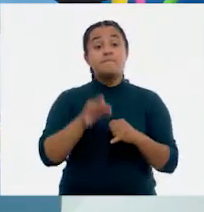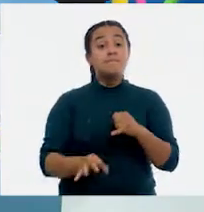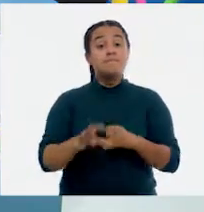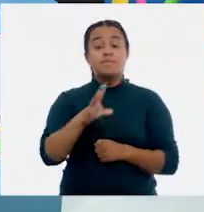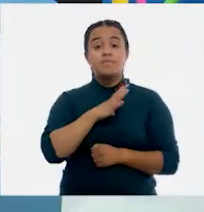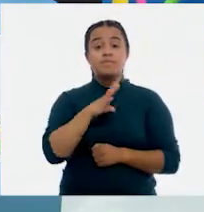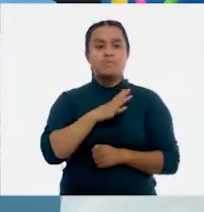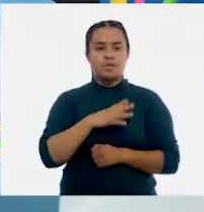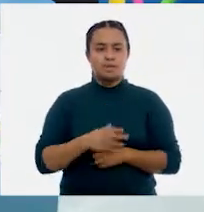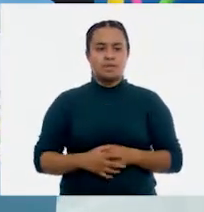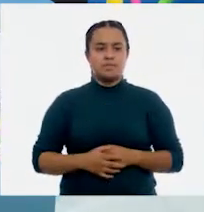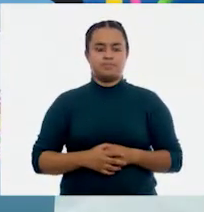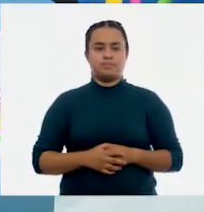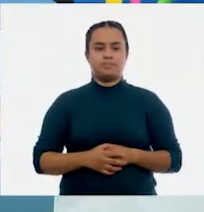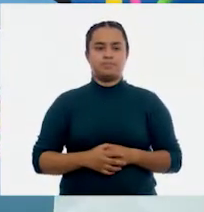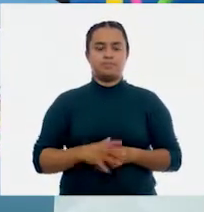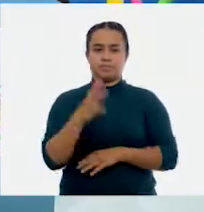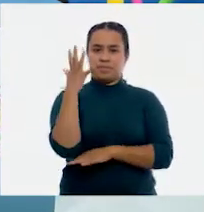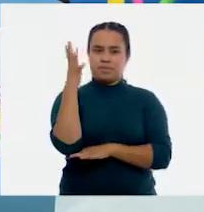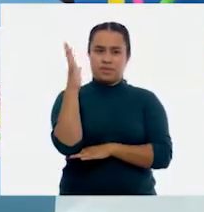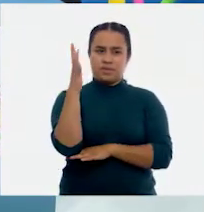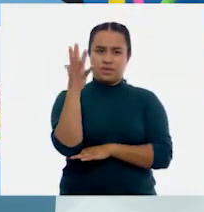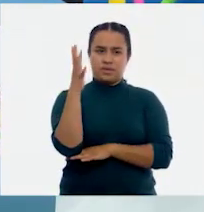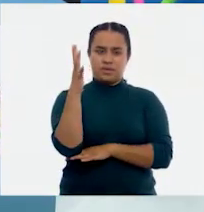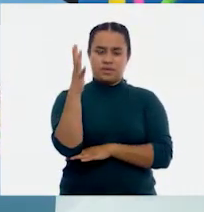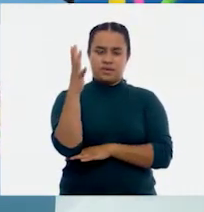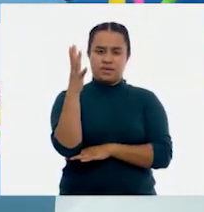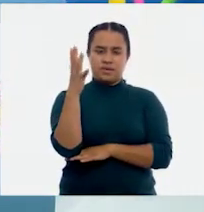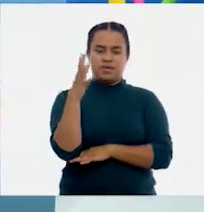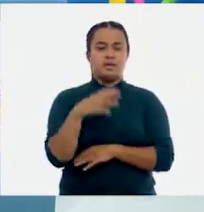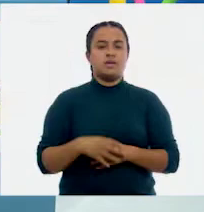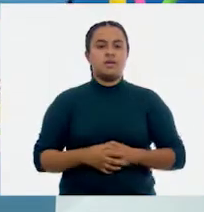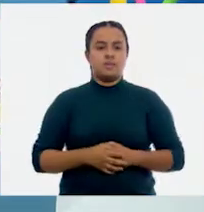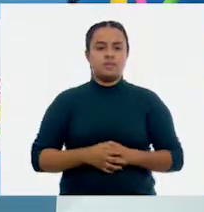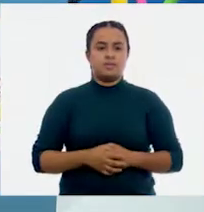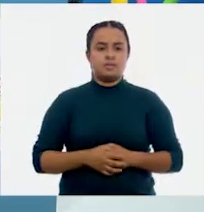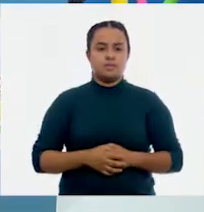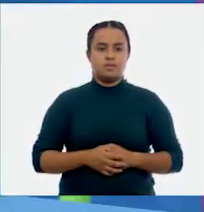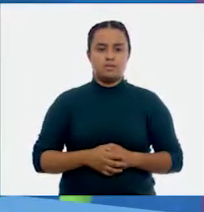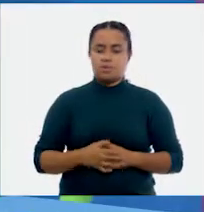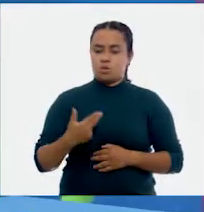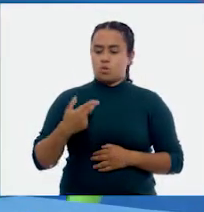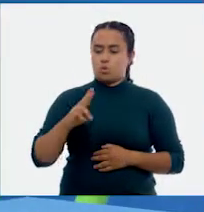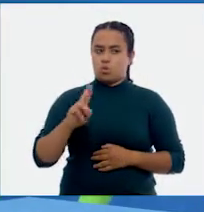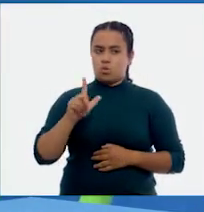tenemos Por último, al árbol de hule. Del hule.